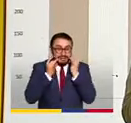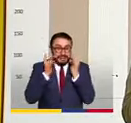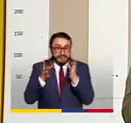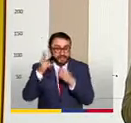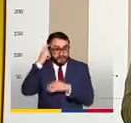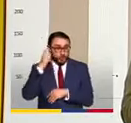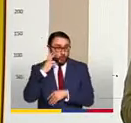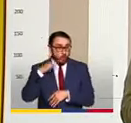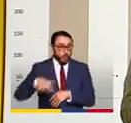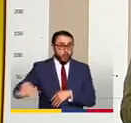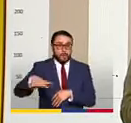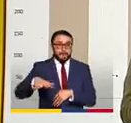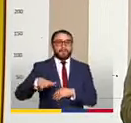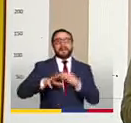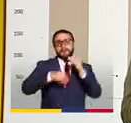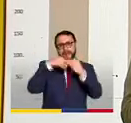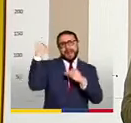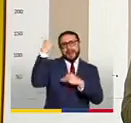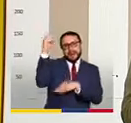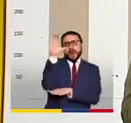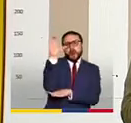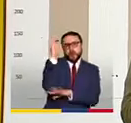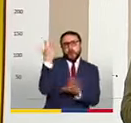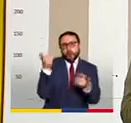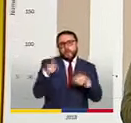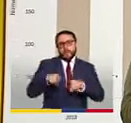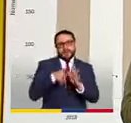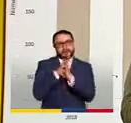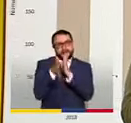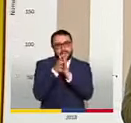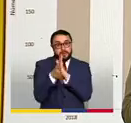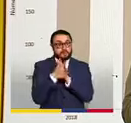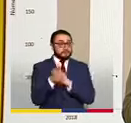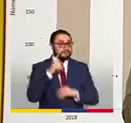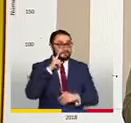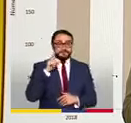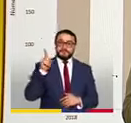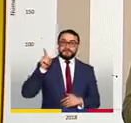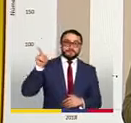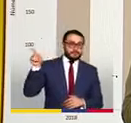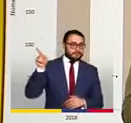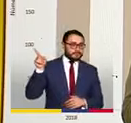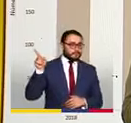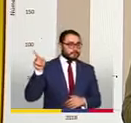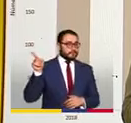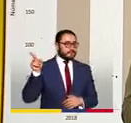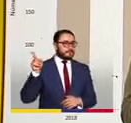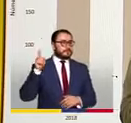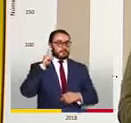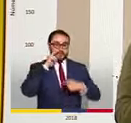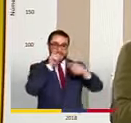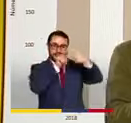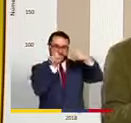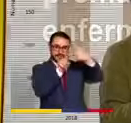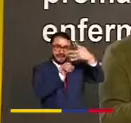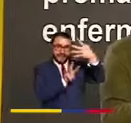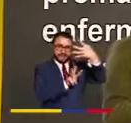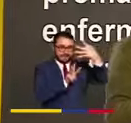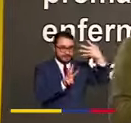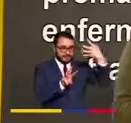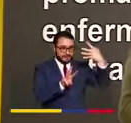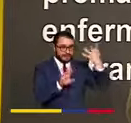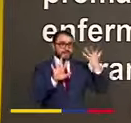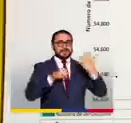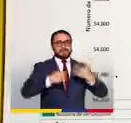Y esta es la general de Colombia. Lo marco aquí. Esta es la semana 33. Entonces,